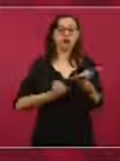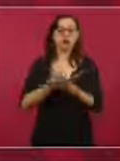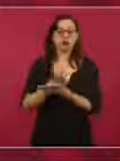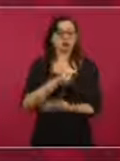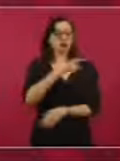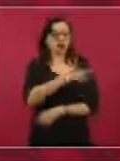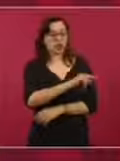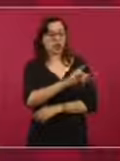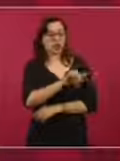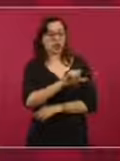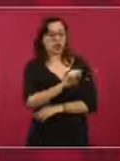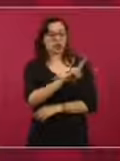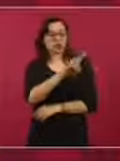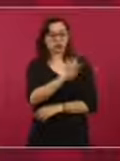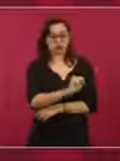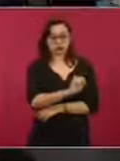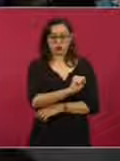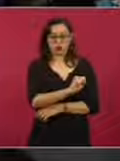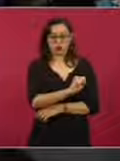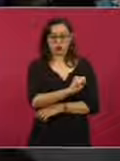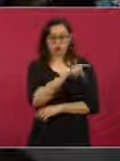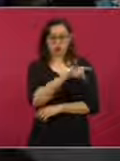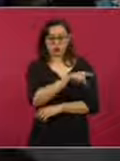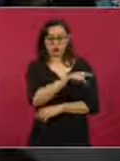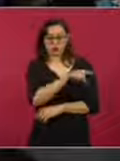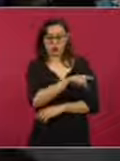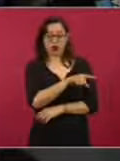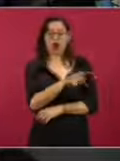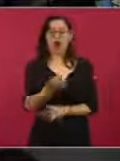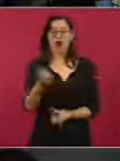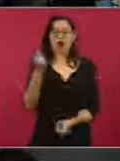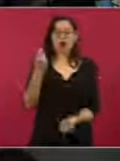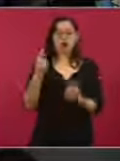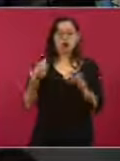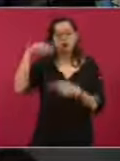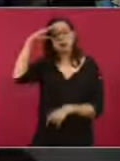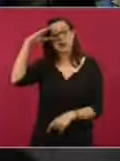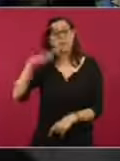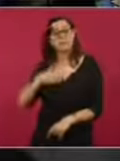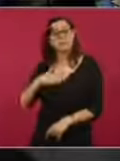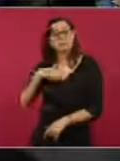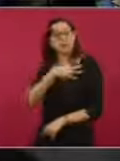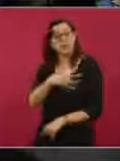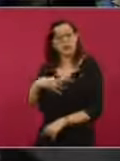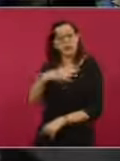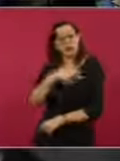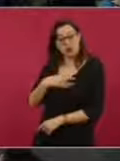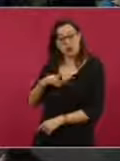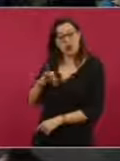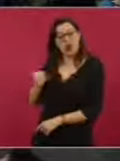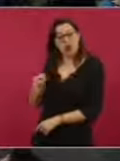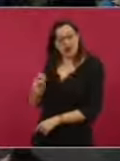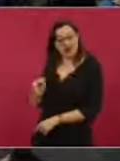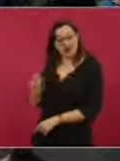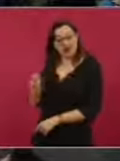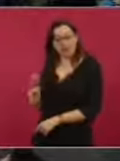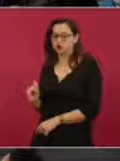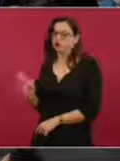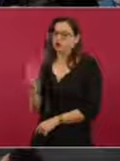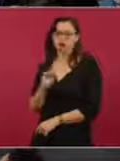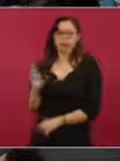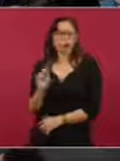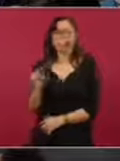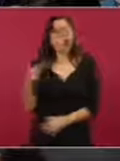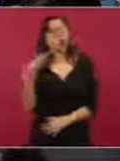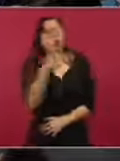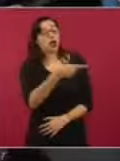Jesús, porque algunos pensaron que era Jesús mi hijo, no, Jesús Ramírez